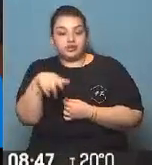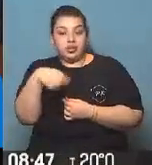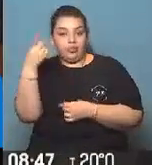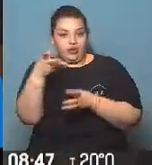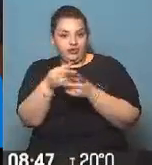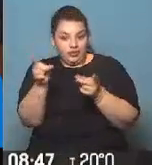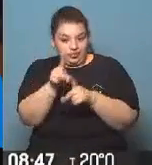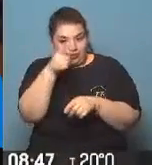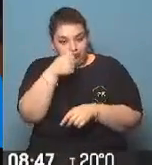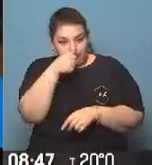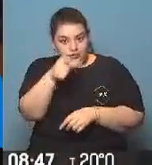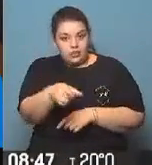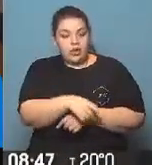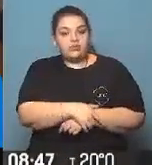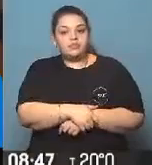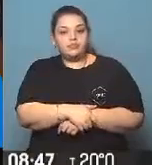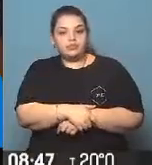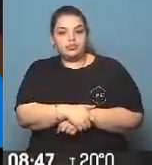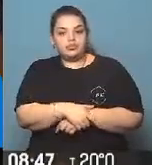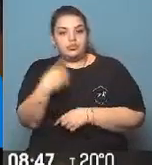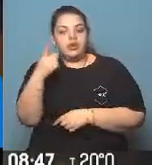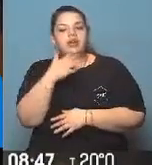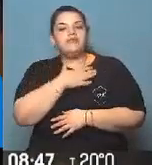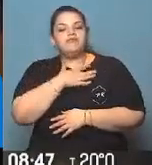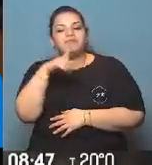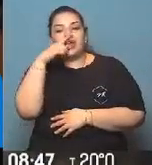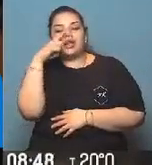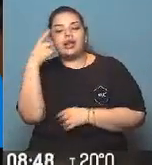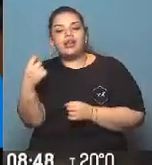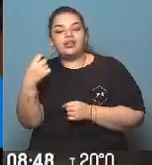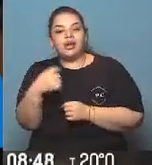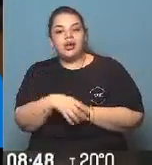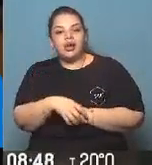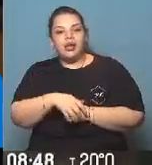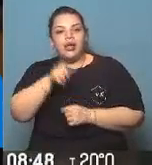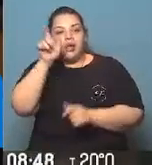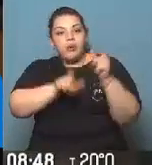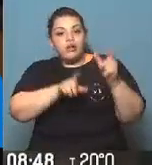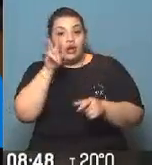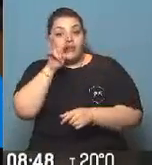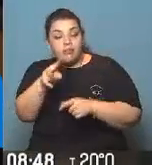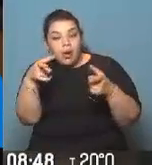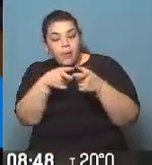aquel domingo. Pero sobre todo, a mí lo que me interesa es que la gente que vea la película